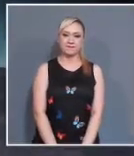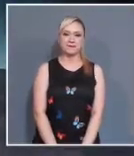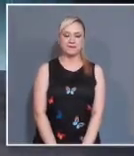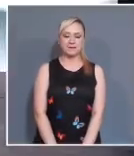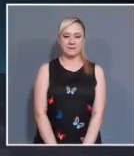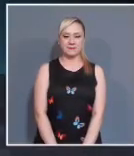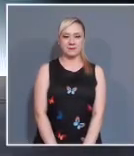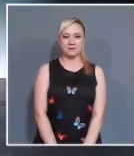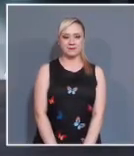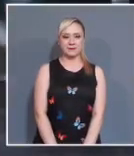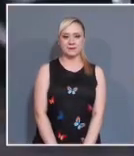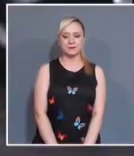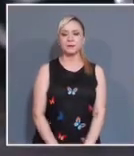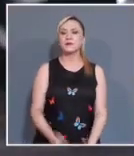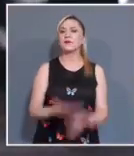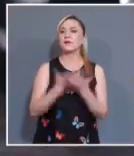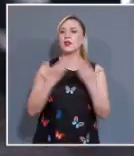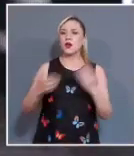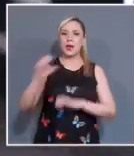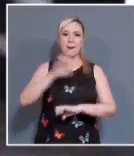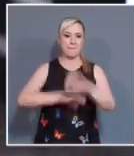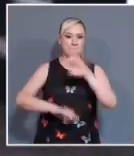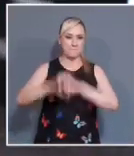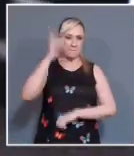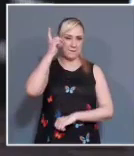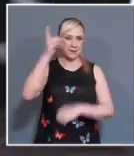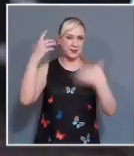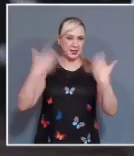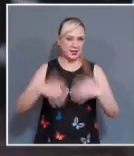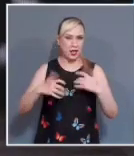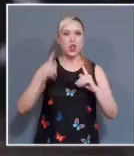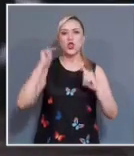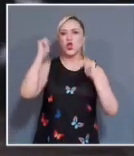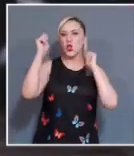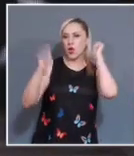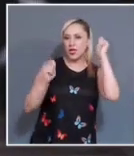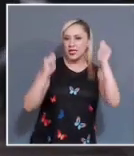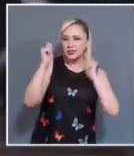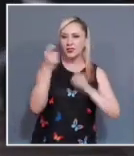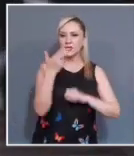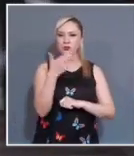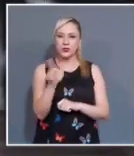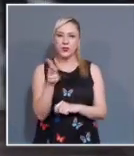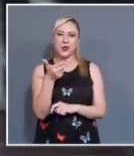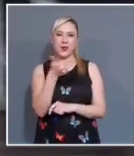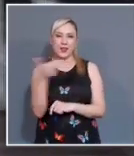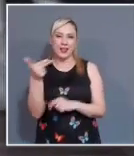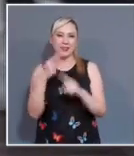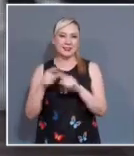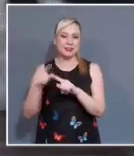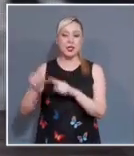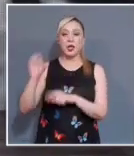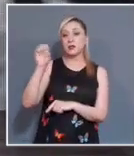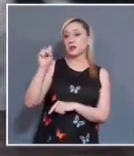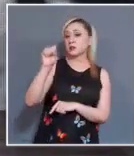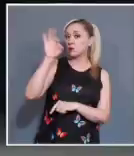De acuerdo con empresarios, el sector turismo y servicios concentra el 60% del empleo formal en el